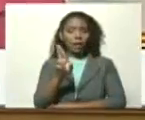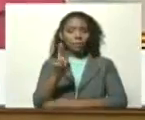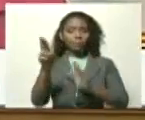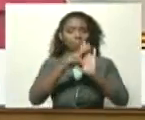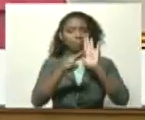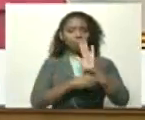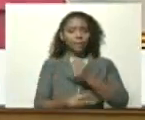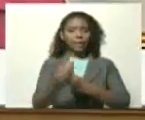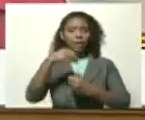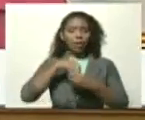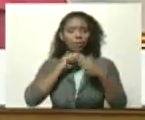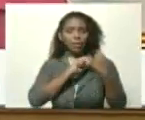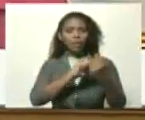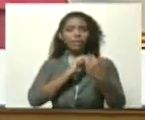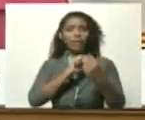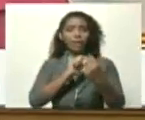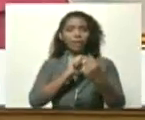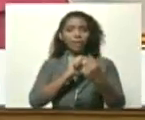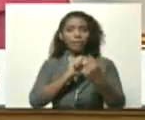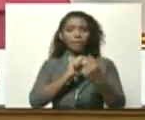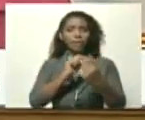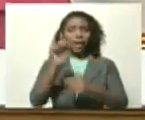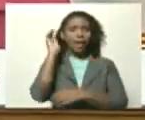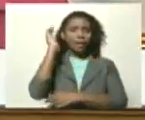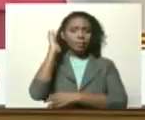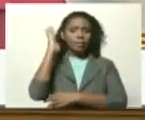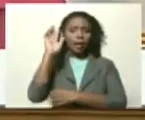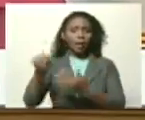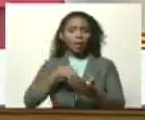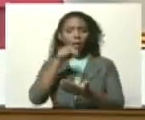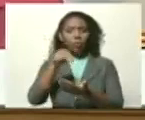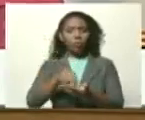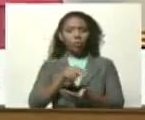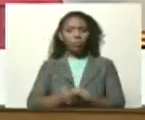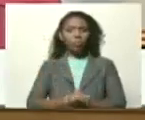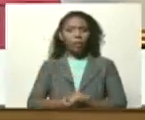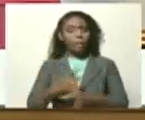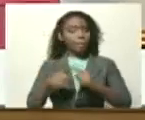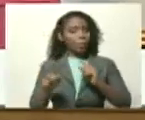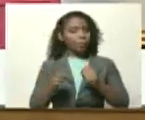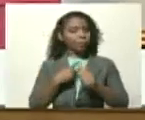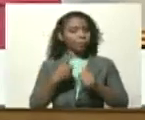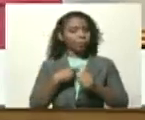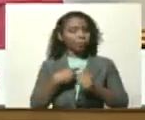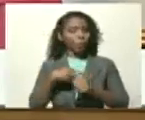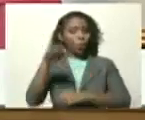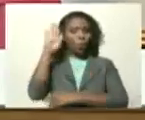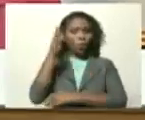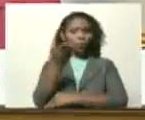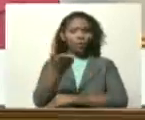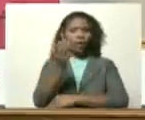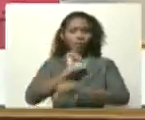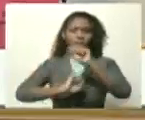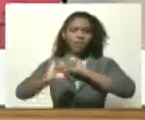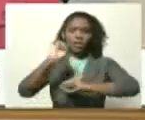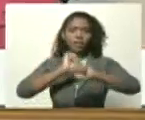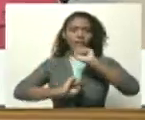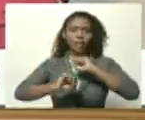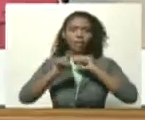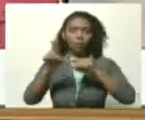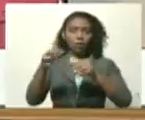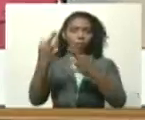de Interior y de Debates de la Asamblea Nacional, pero principalmente jura usted defender desde